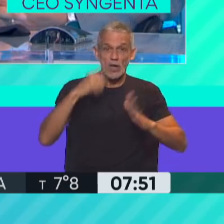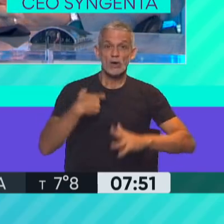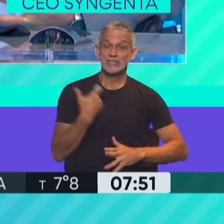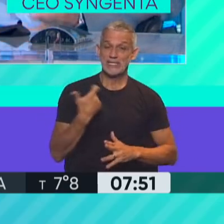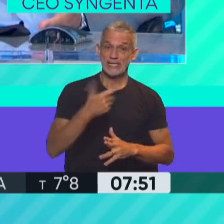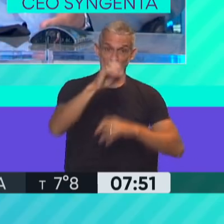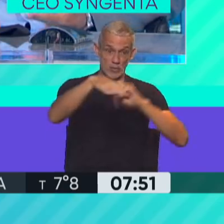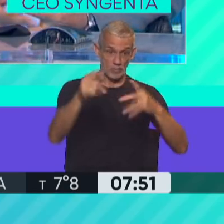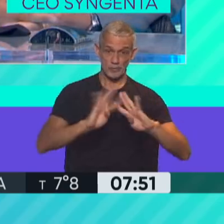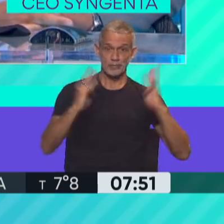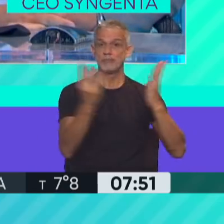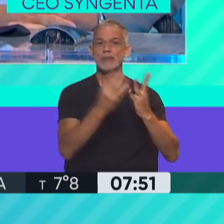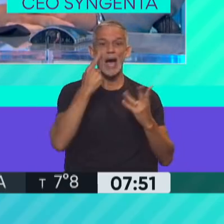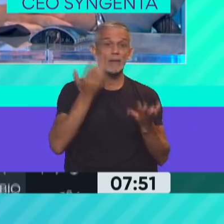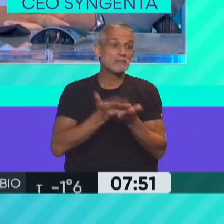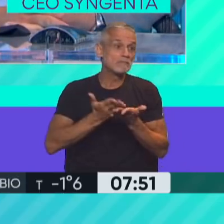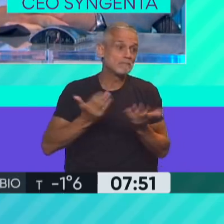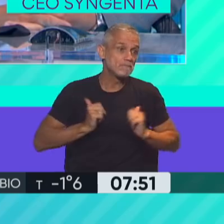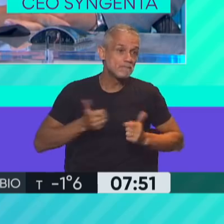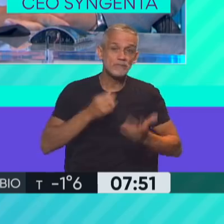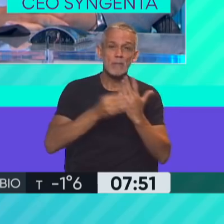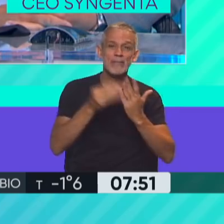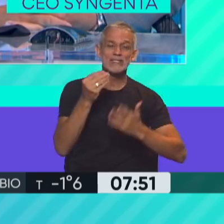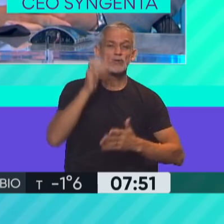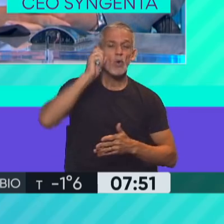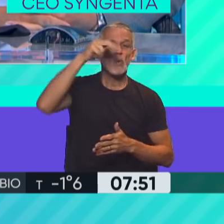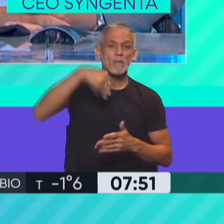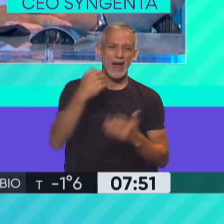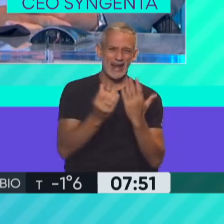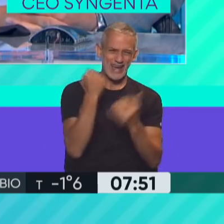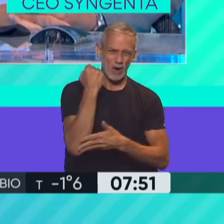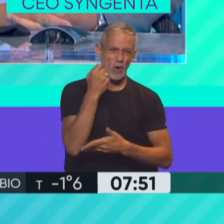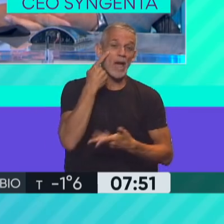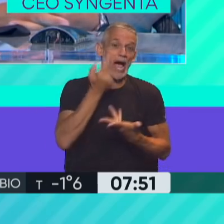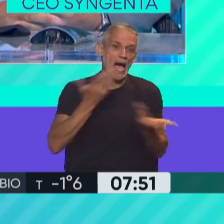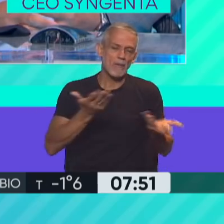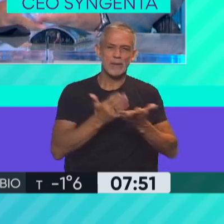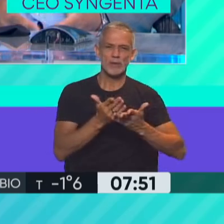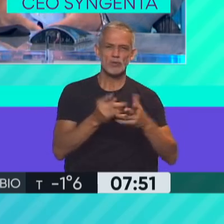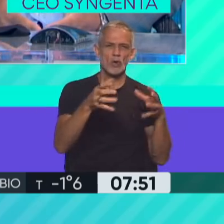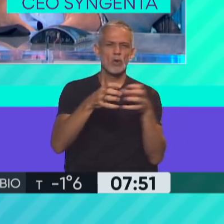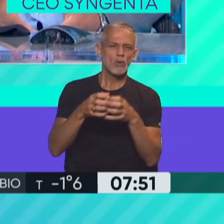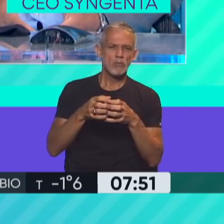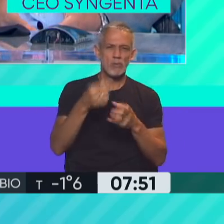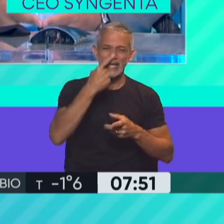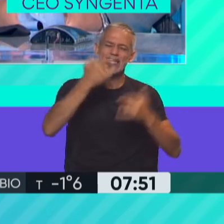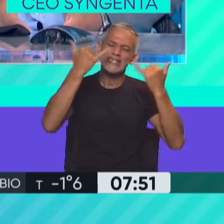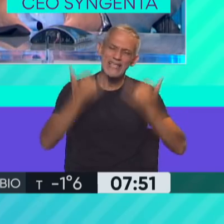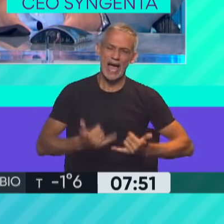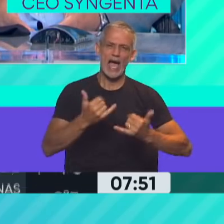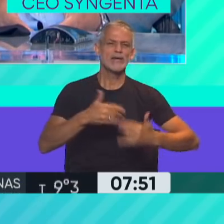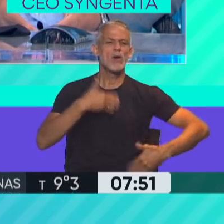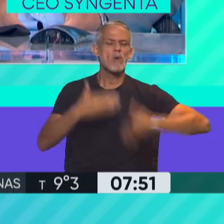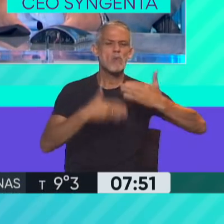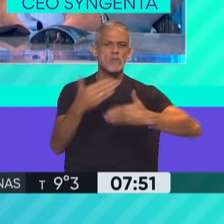vamos a ver qué es lo que nos plantea el ministro guzmán pero no creo que haya un sector más interesado en acelerar el